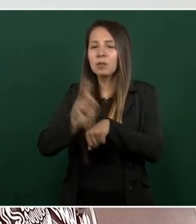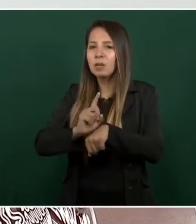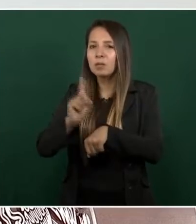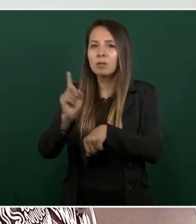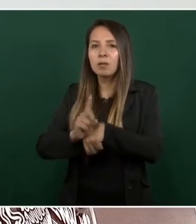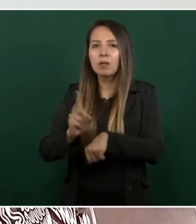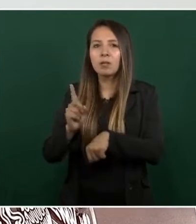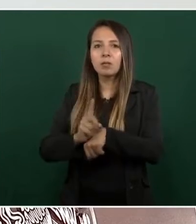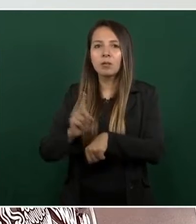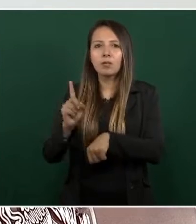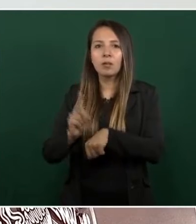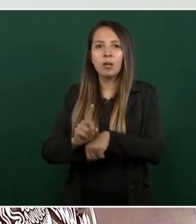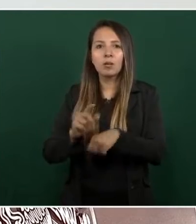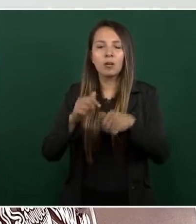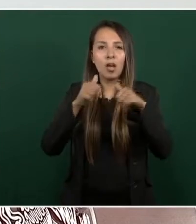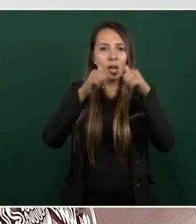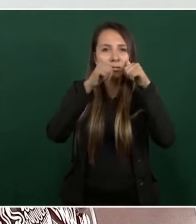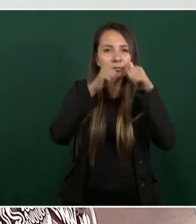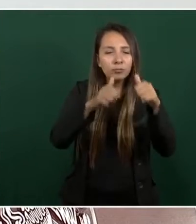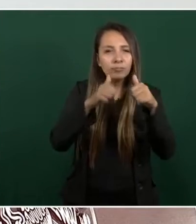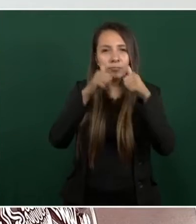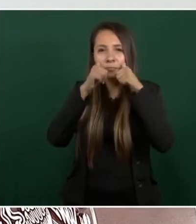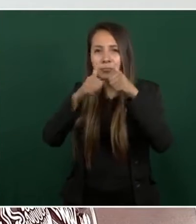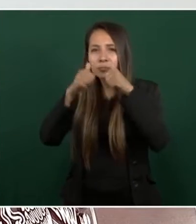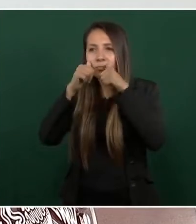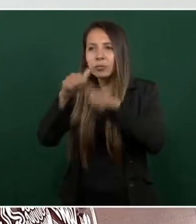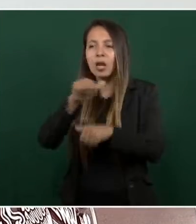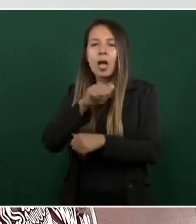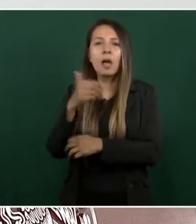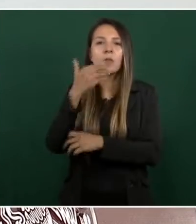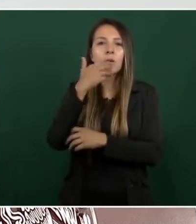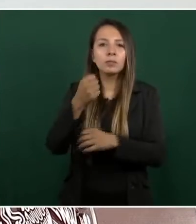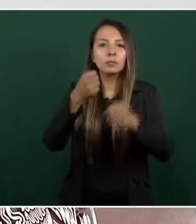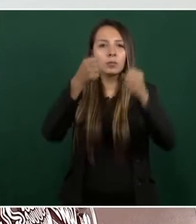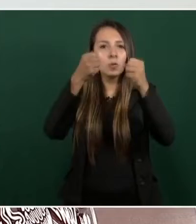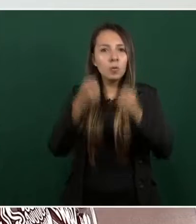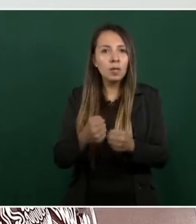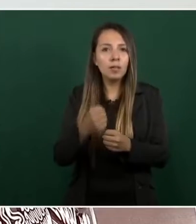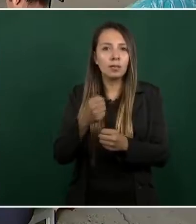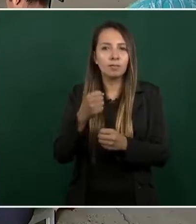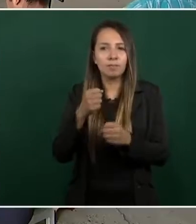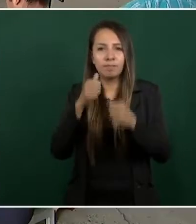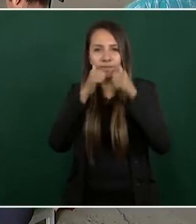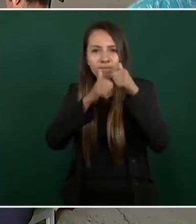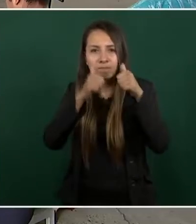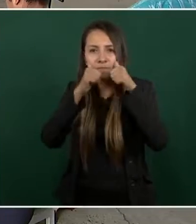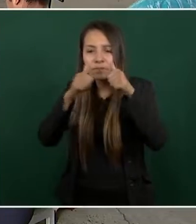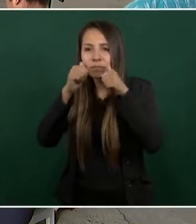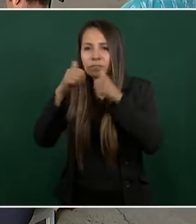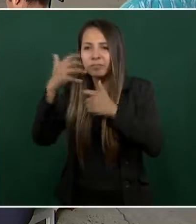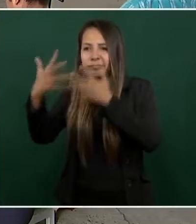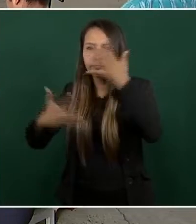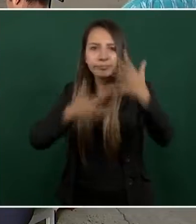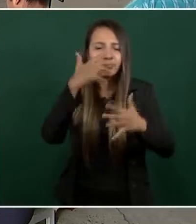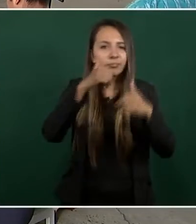atendiendo el problema de la inseguridad y de la violencia, trabajar de manera coordinada,